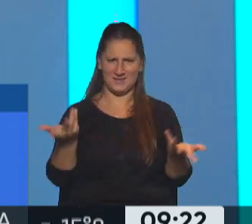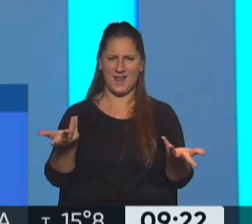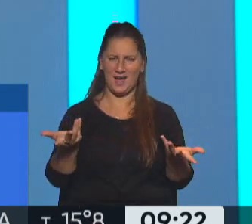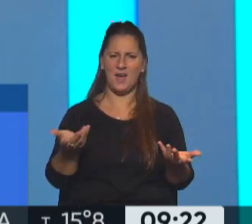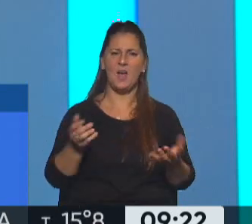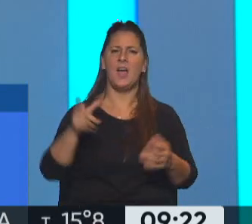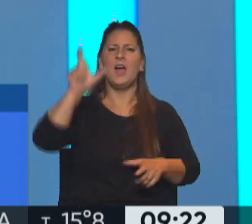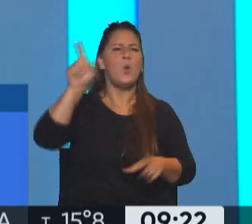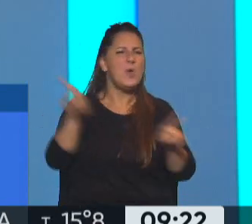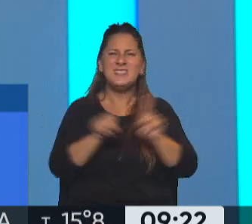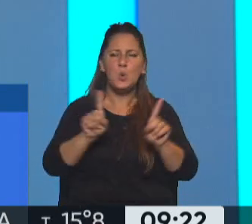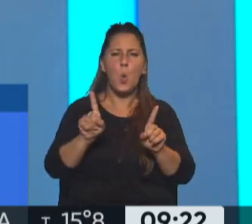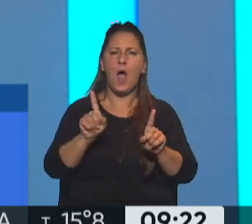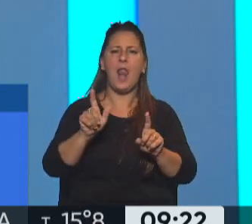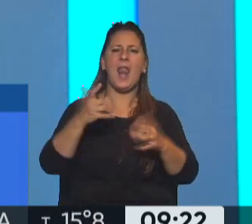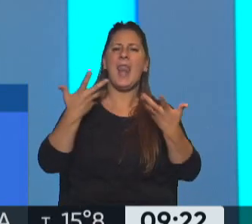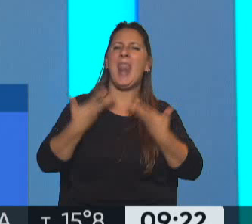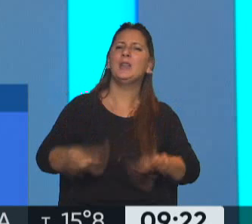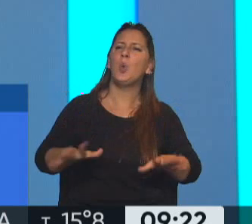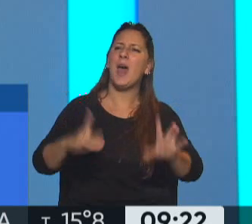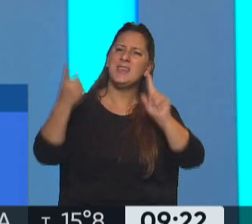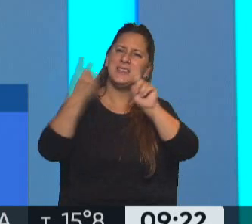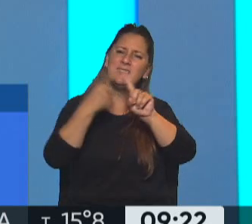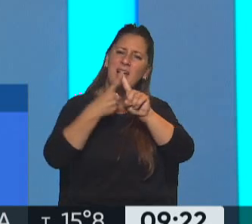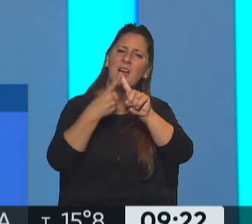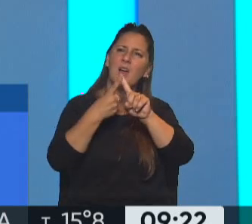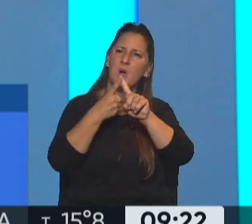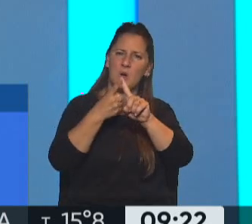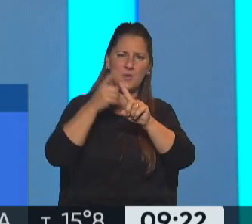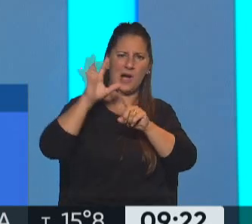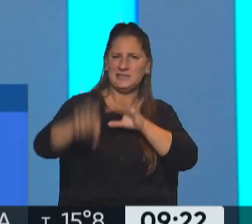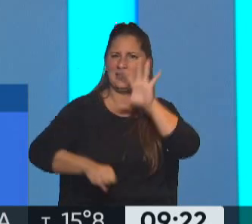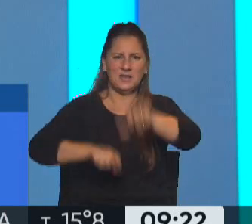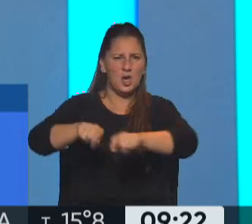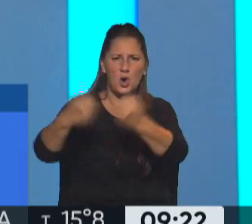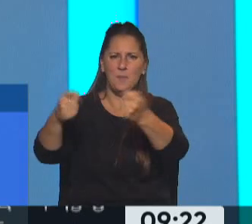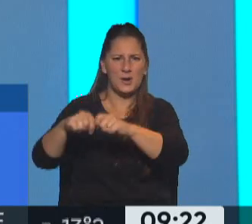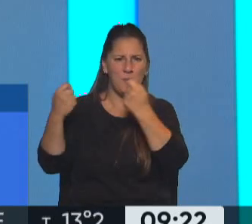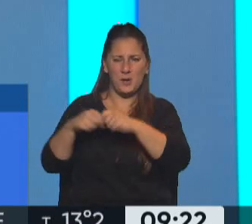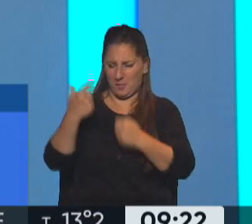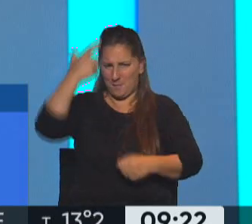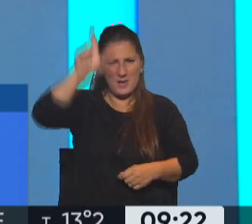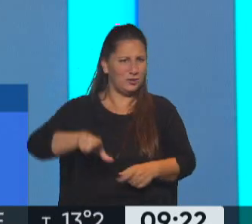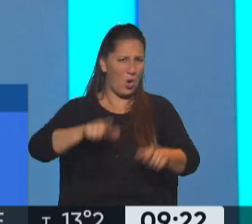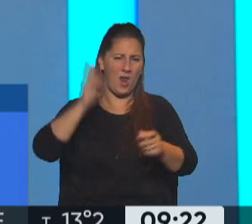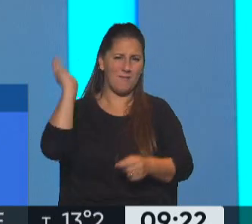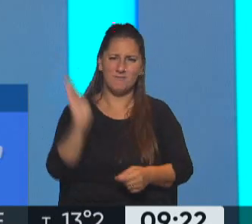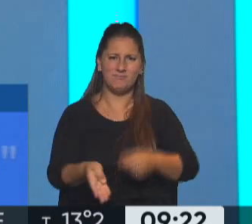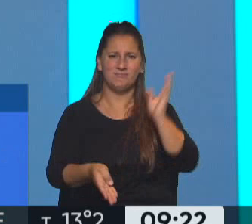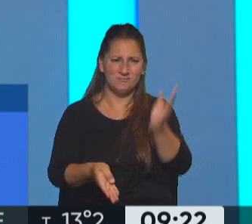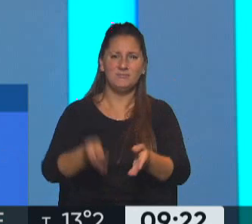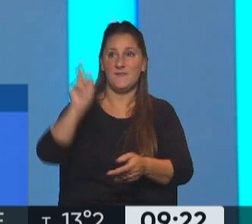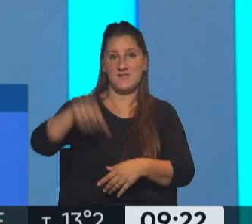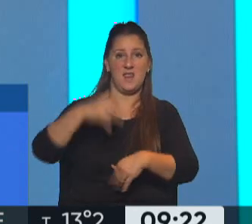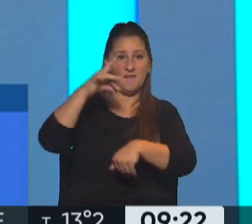mismo una humanidad que con la naturaleza tiene una relación depredadora, porque eso va a producir nuevas enfermedades y